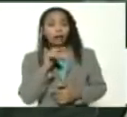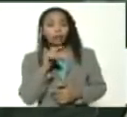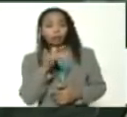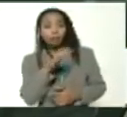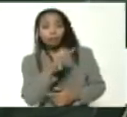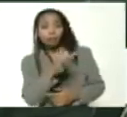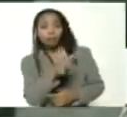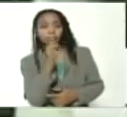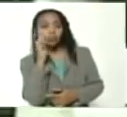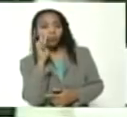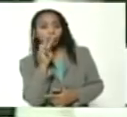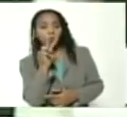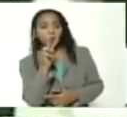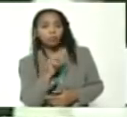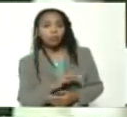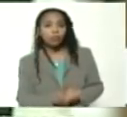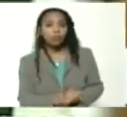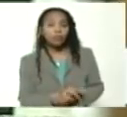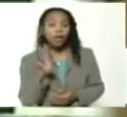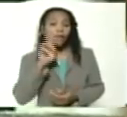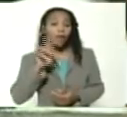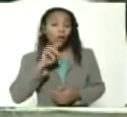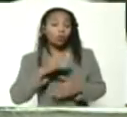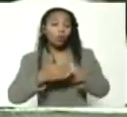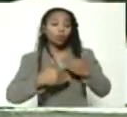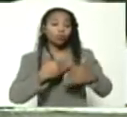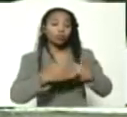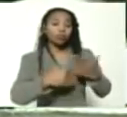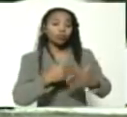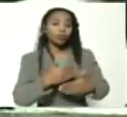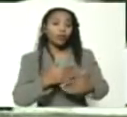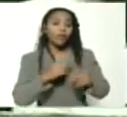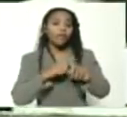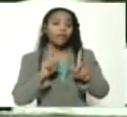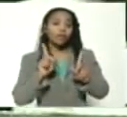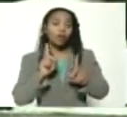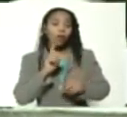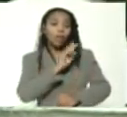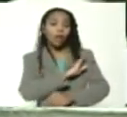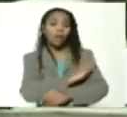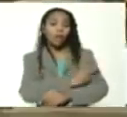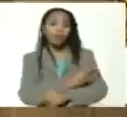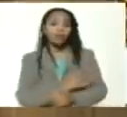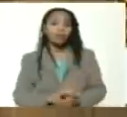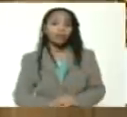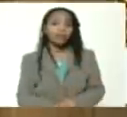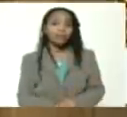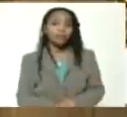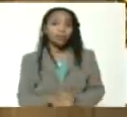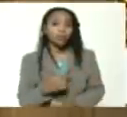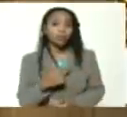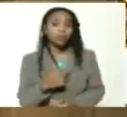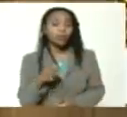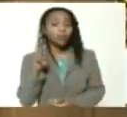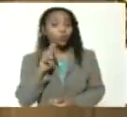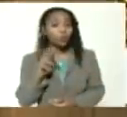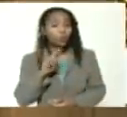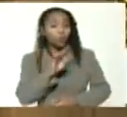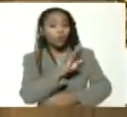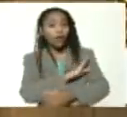implementación del uso progresivo y diferenciado de la fuerza y uso de la